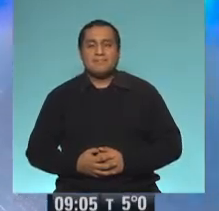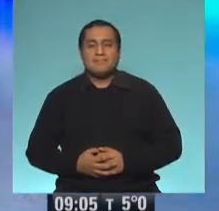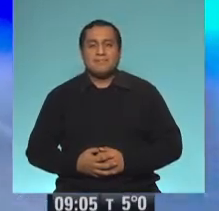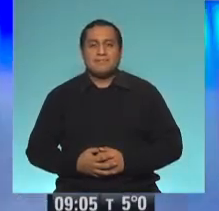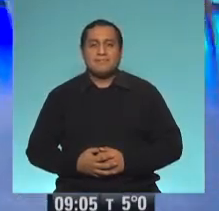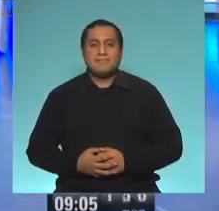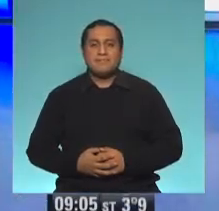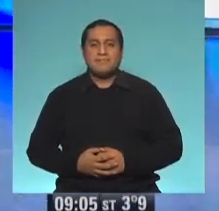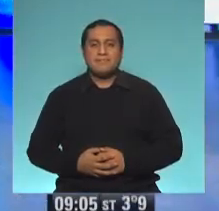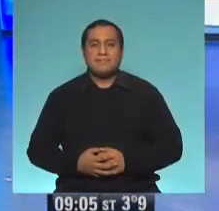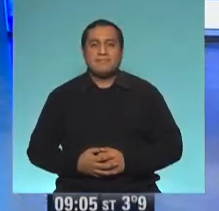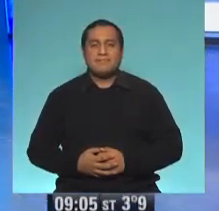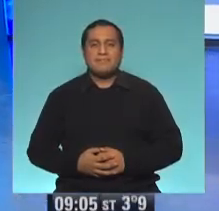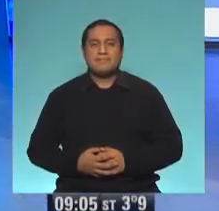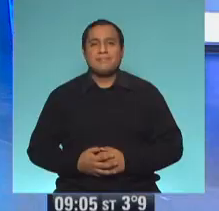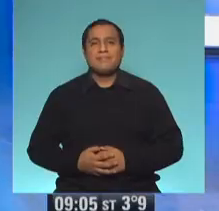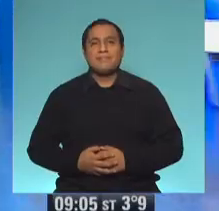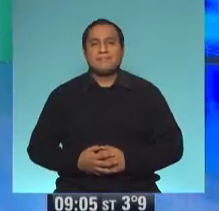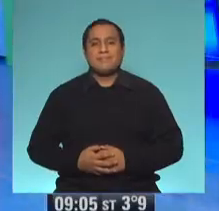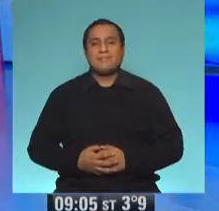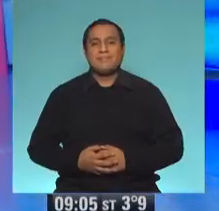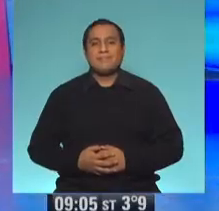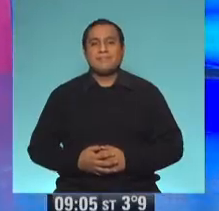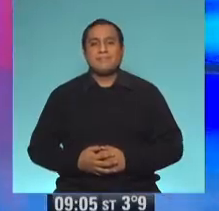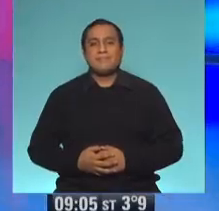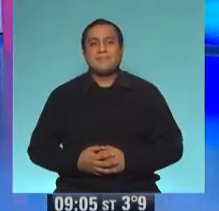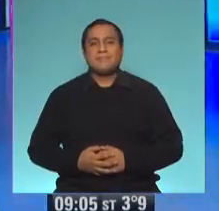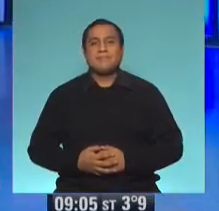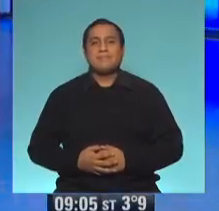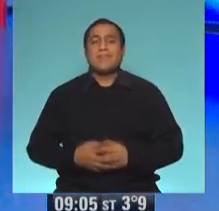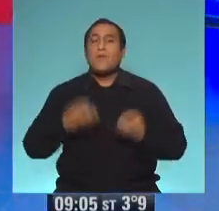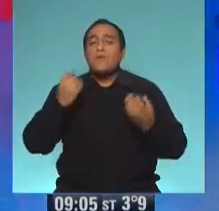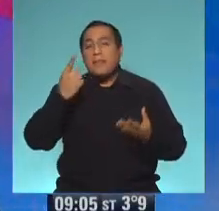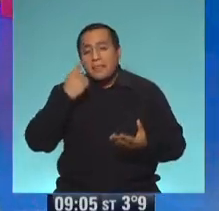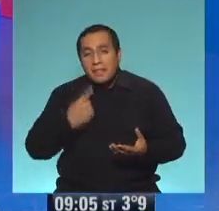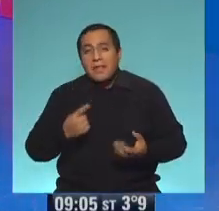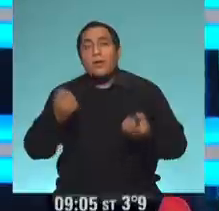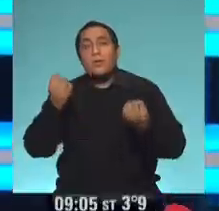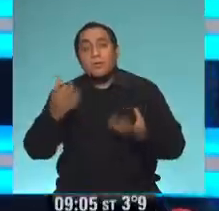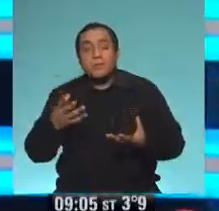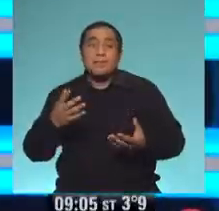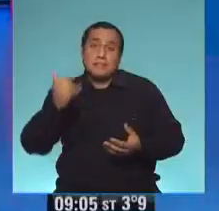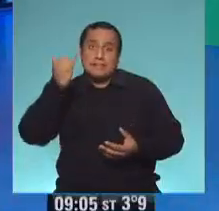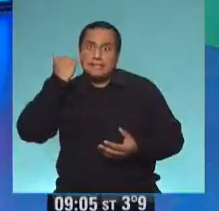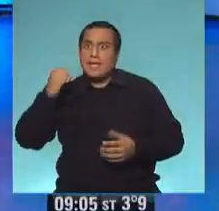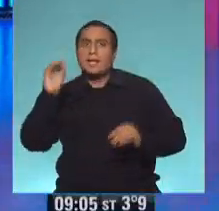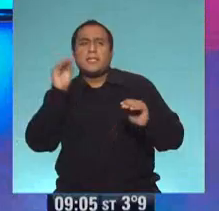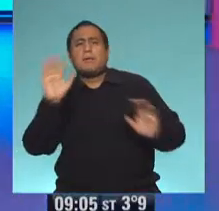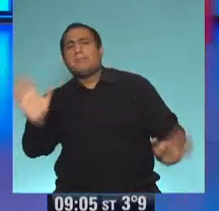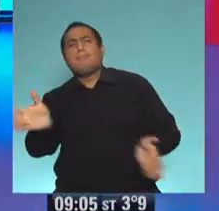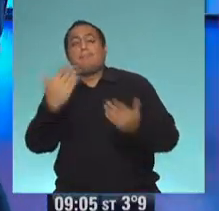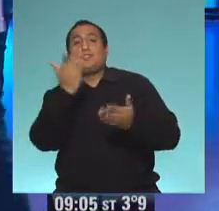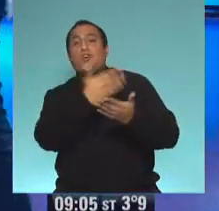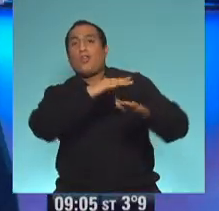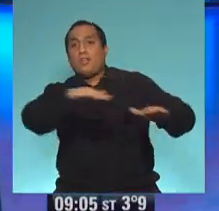Ella empieza con el pie derecho siempre. Empezó con el pie derecho, bailando. Buen día, ¿cómo buen día y te despertamos a todo el país para tu